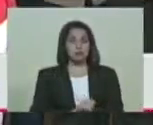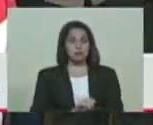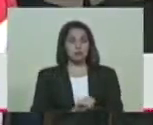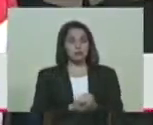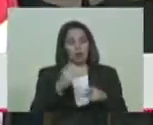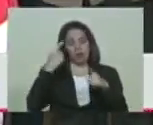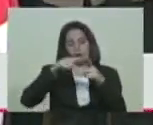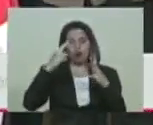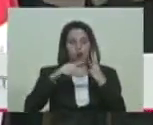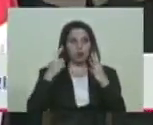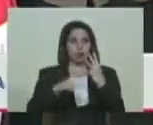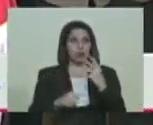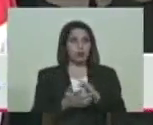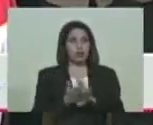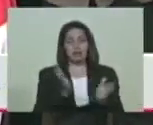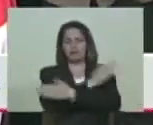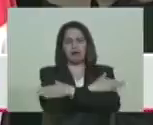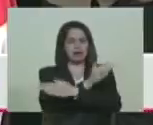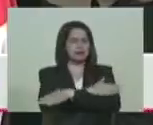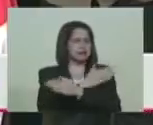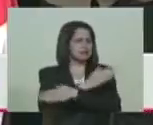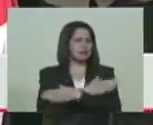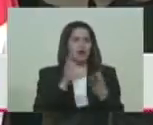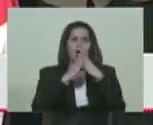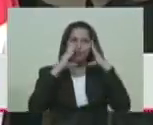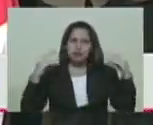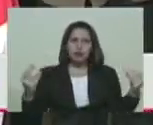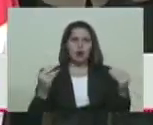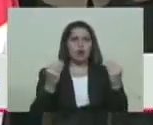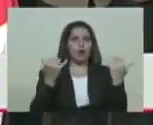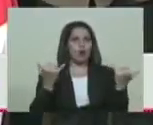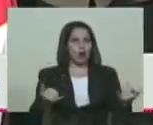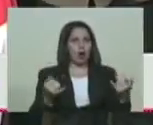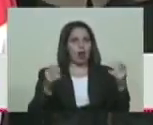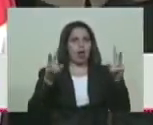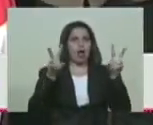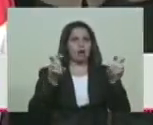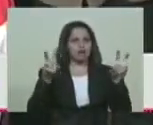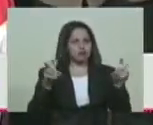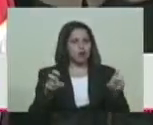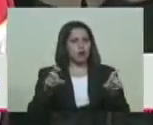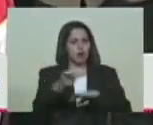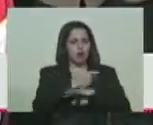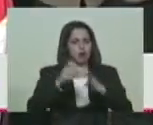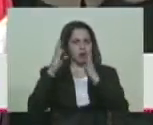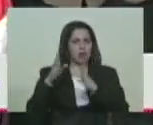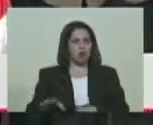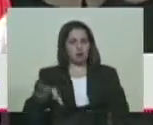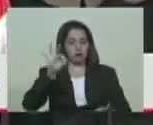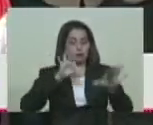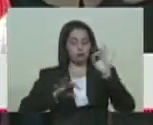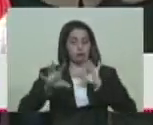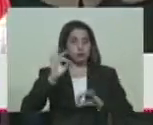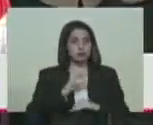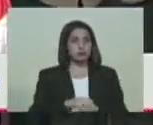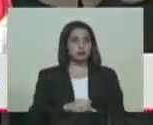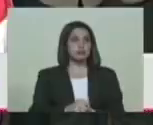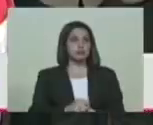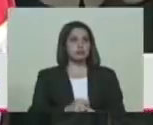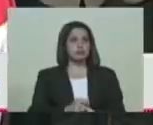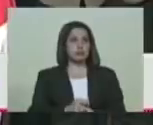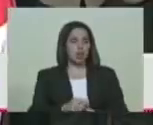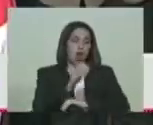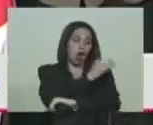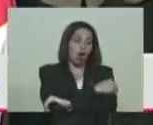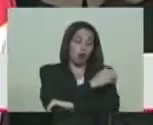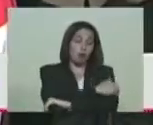Entre otras. Felicito a todos los gobernadores y gobernadoras electas. A todos los felicito. La